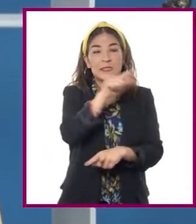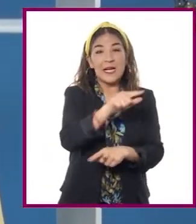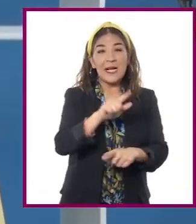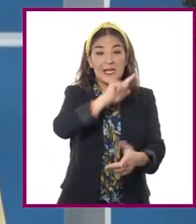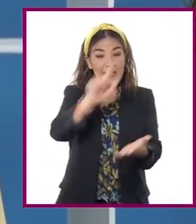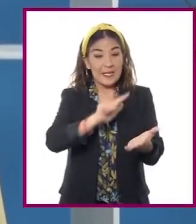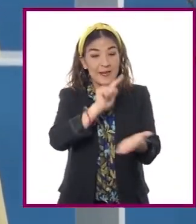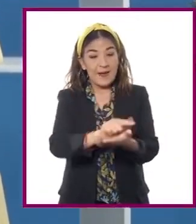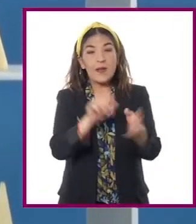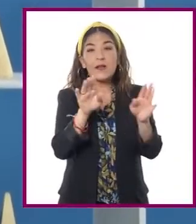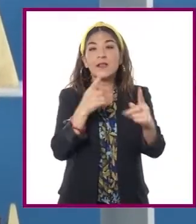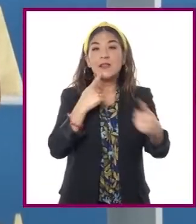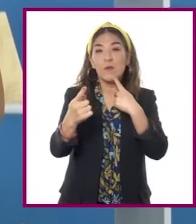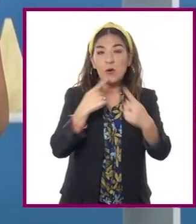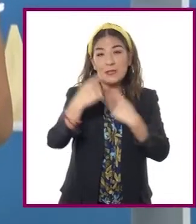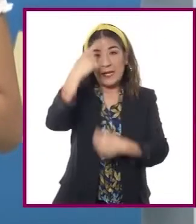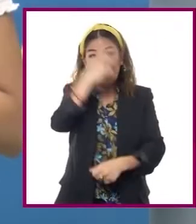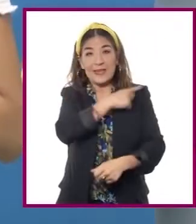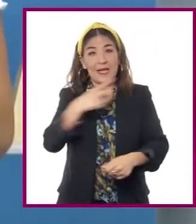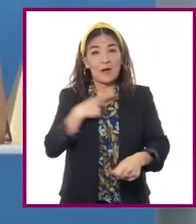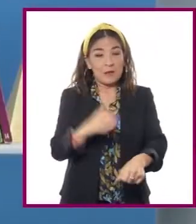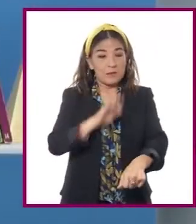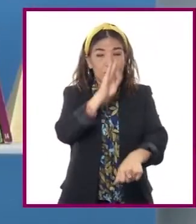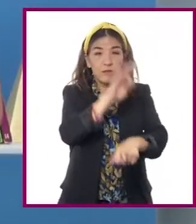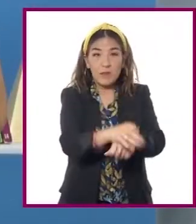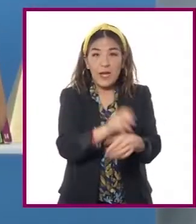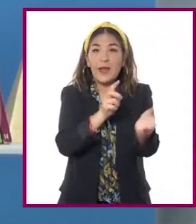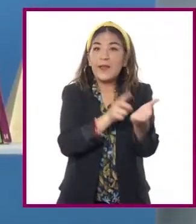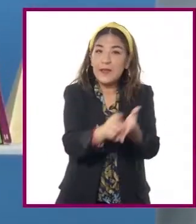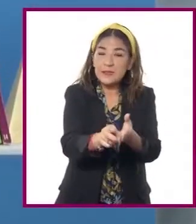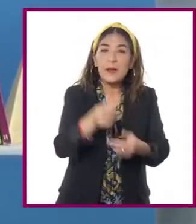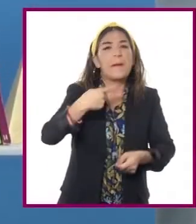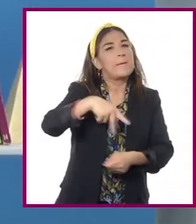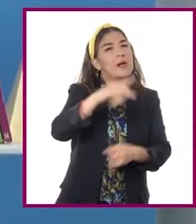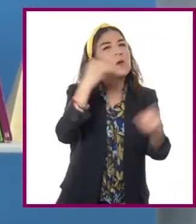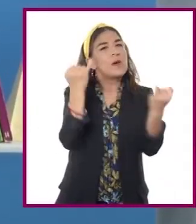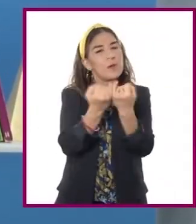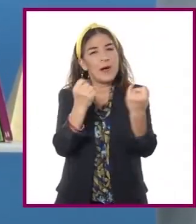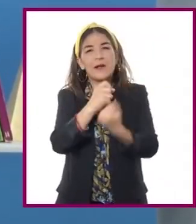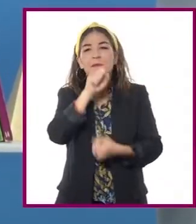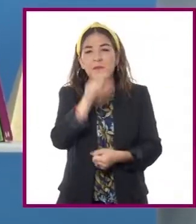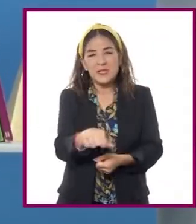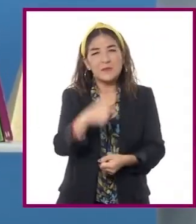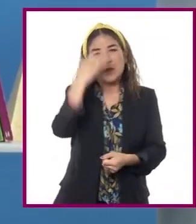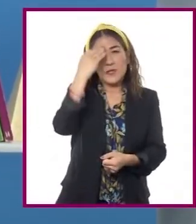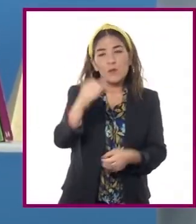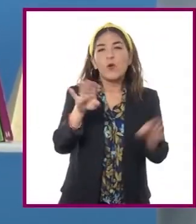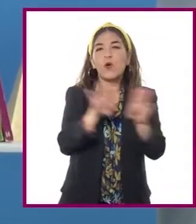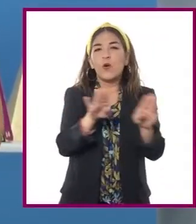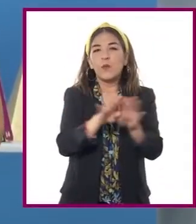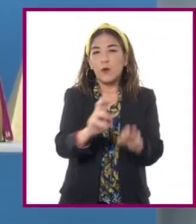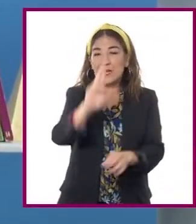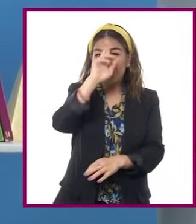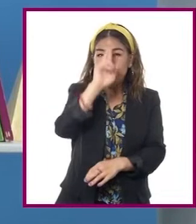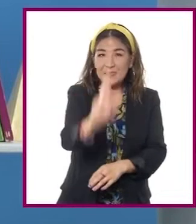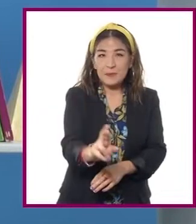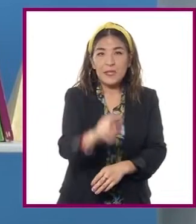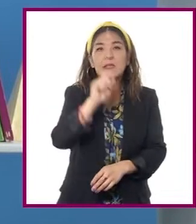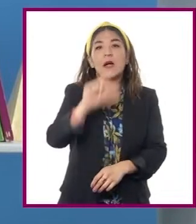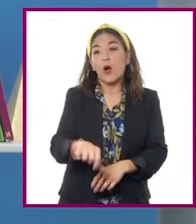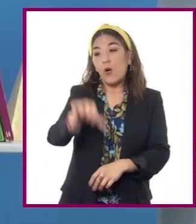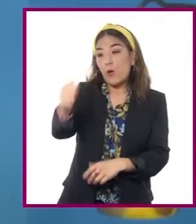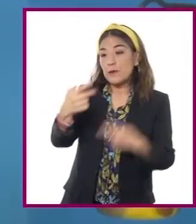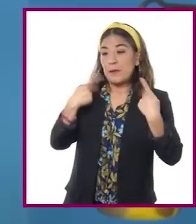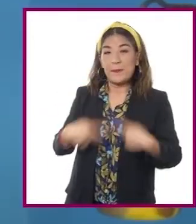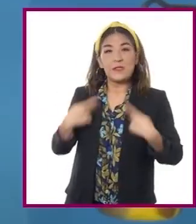democrática debe proteger nuestros derechos, pero al mismo tiempo nos obliga a respetar los derechos de los